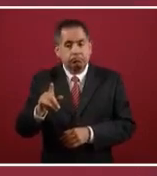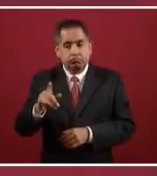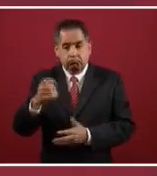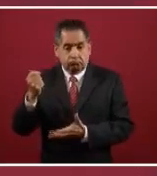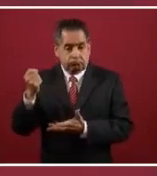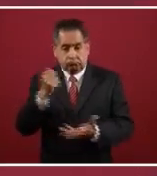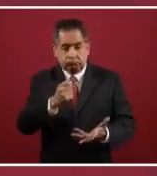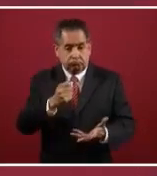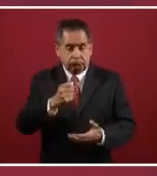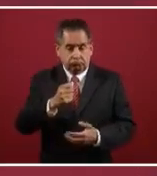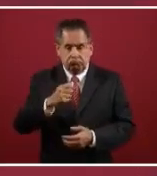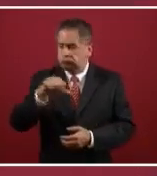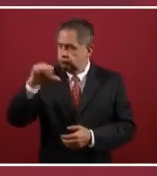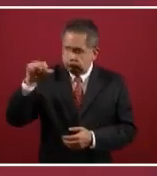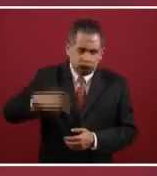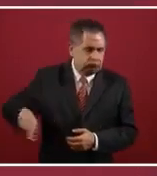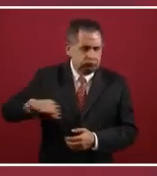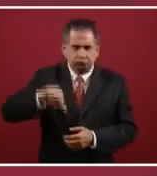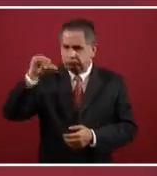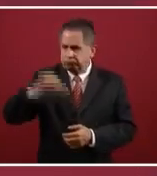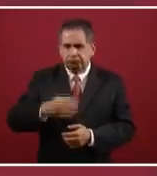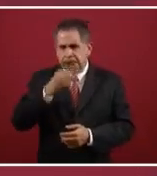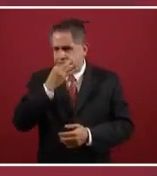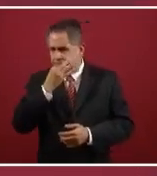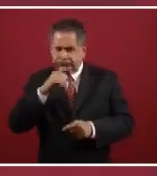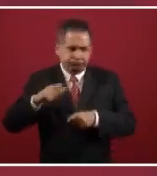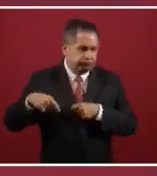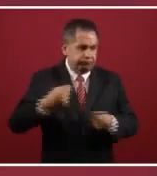Nosotros de inmediato